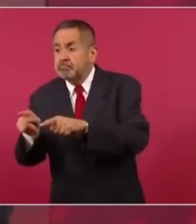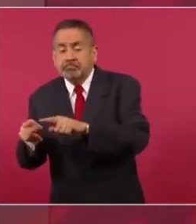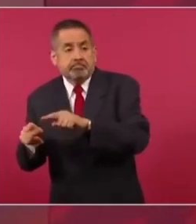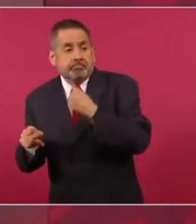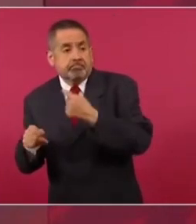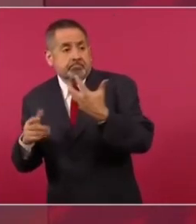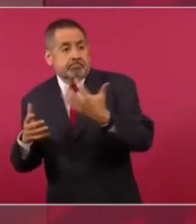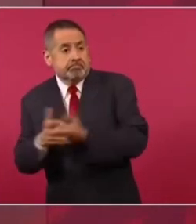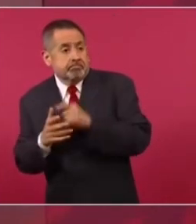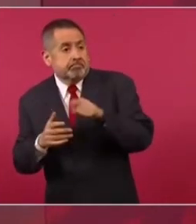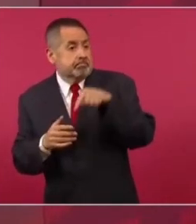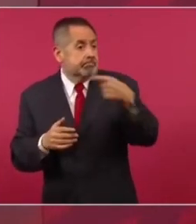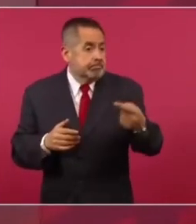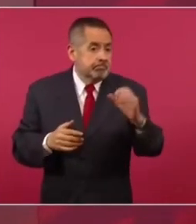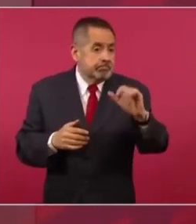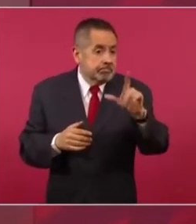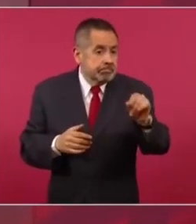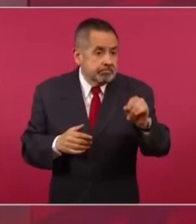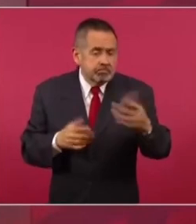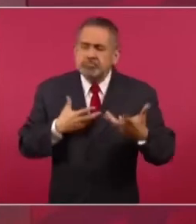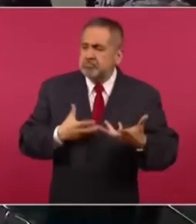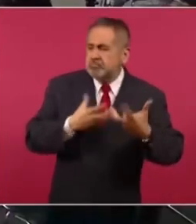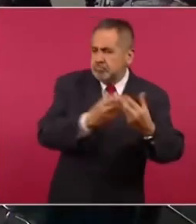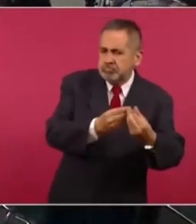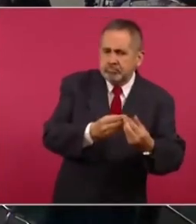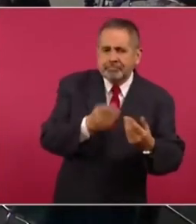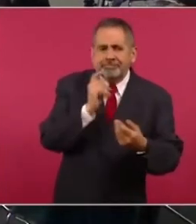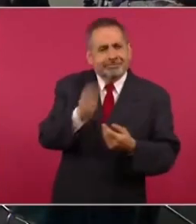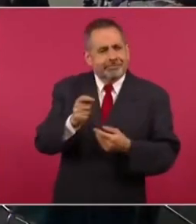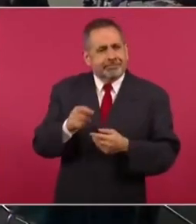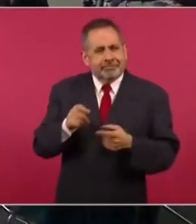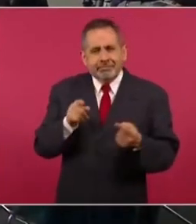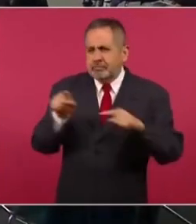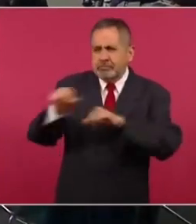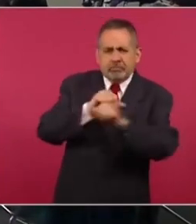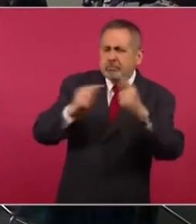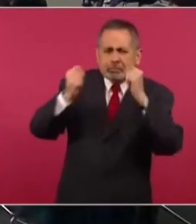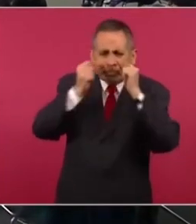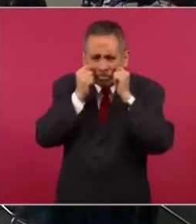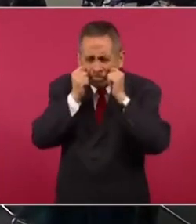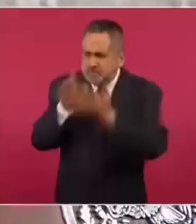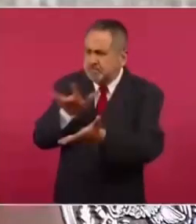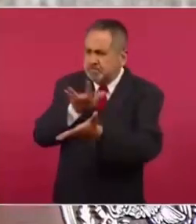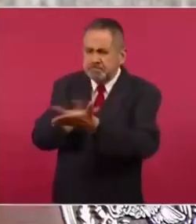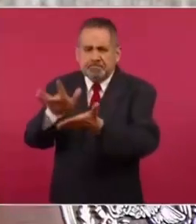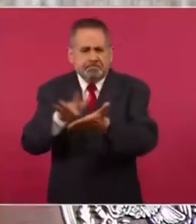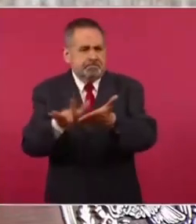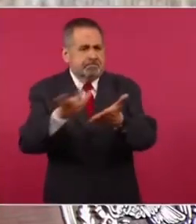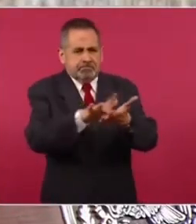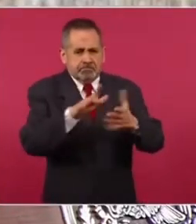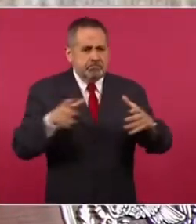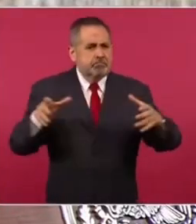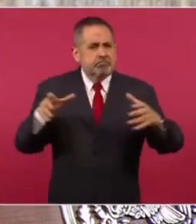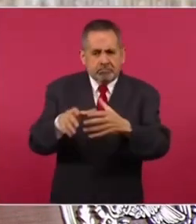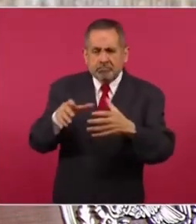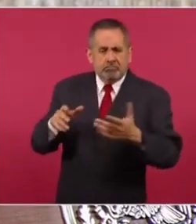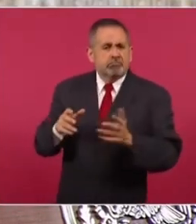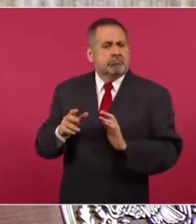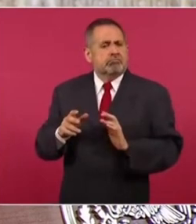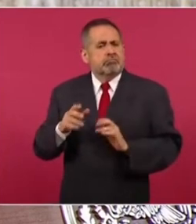Claudia, estoy con Claudia. O estoy por Marcelo, pero si gana Adán, estoy por